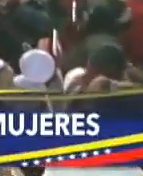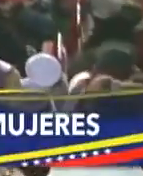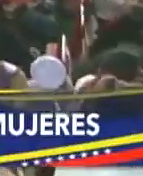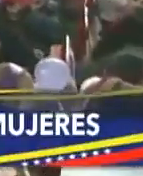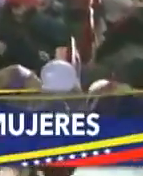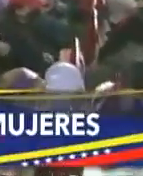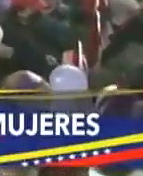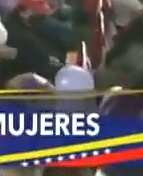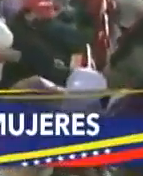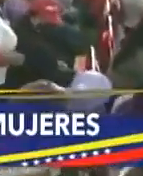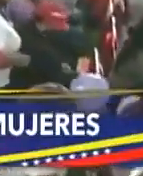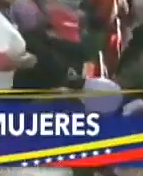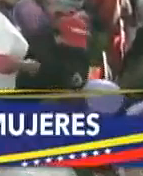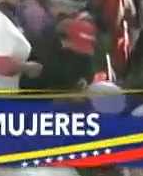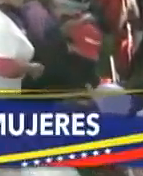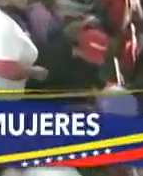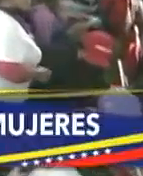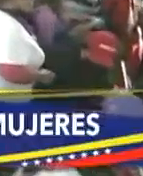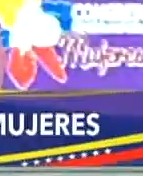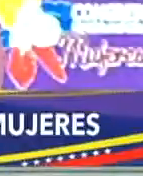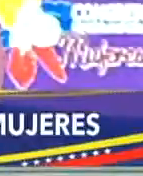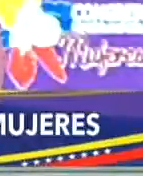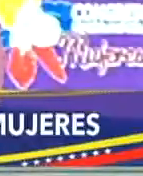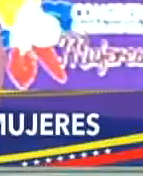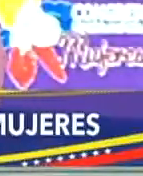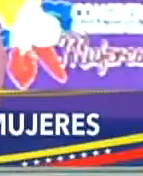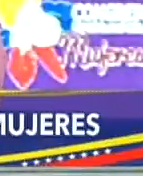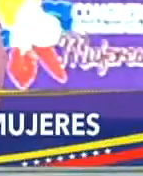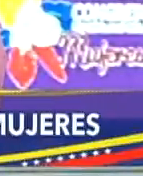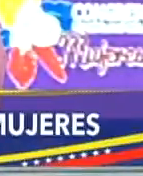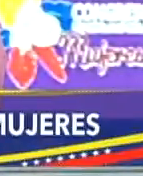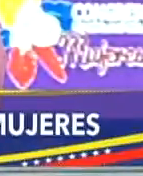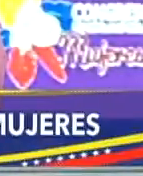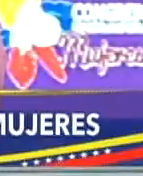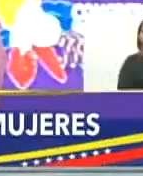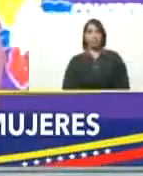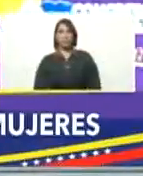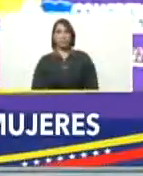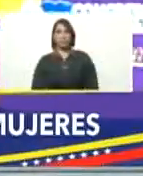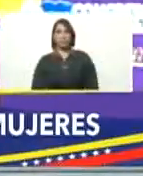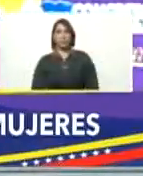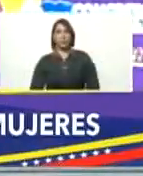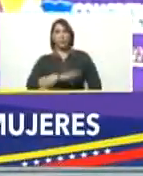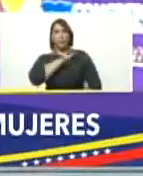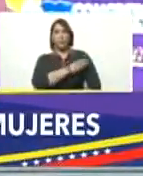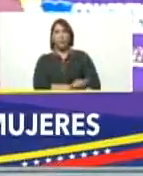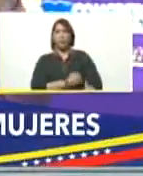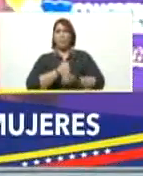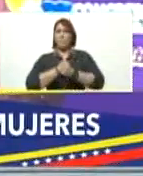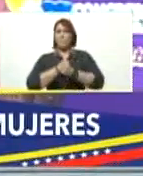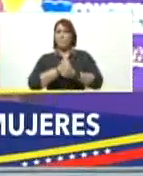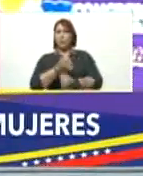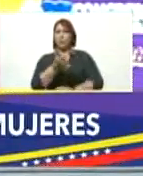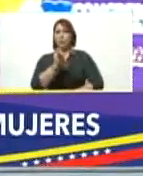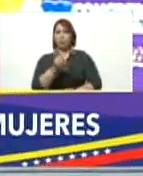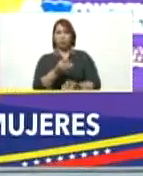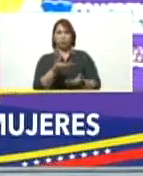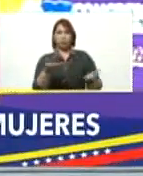Impresionante, pues, la energía que hay aquí, la fuerza de amor que hay aquí.